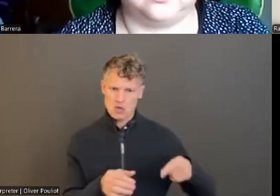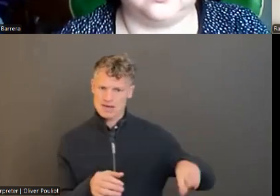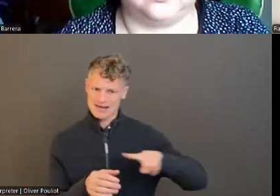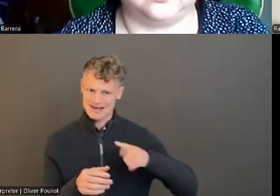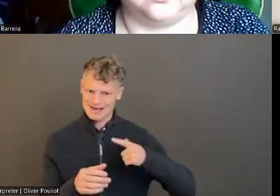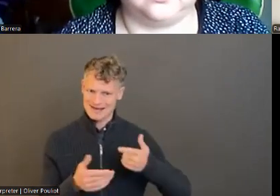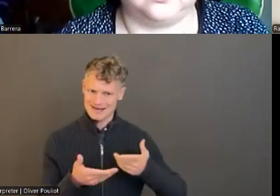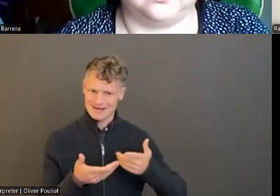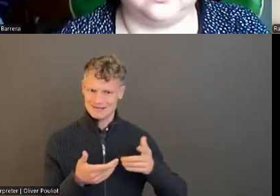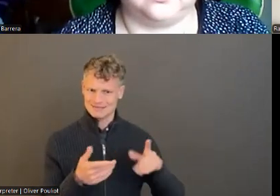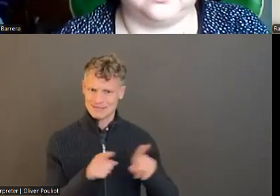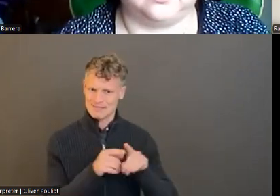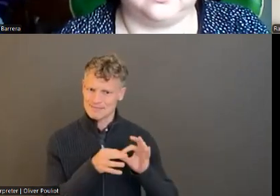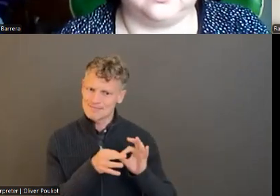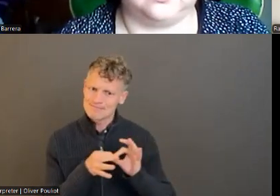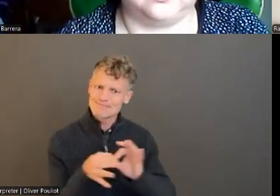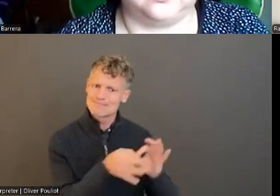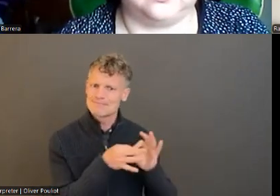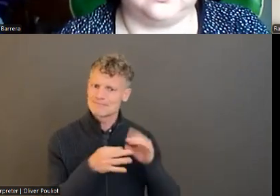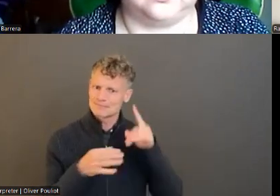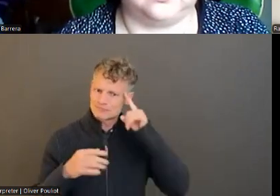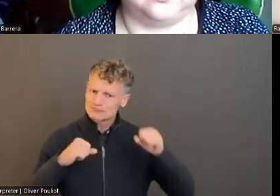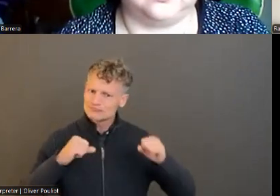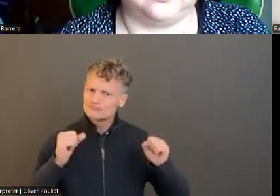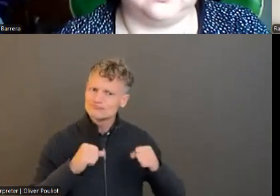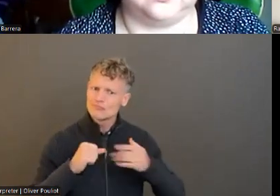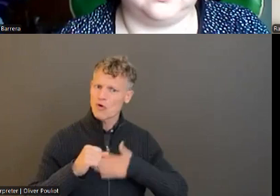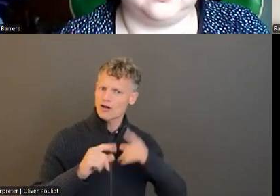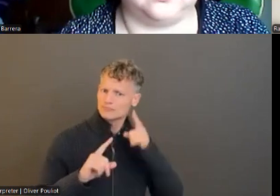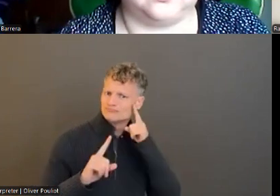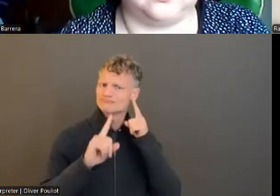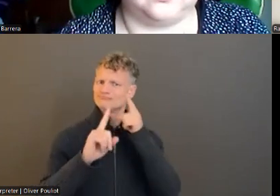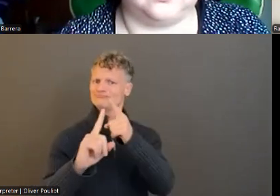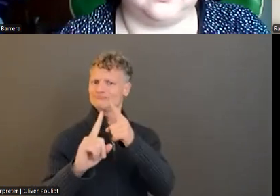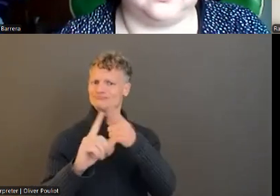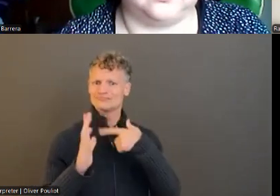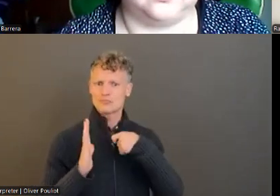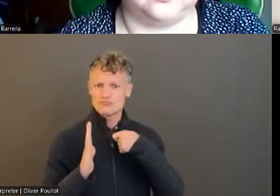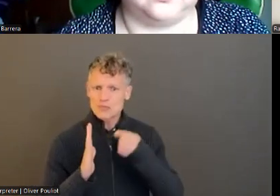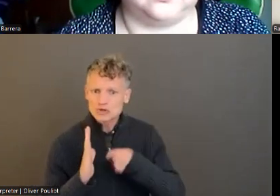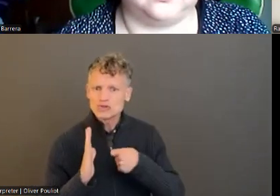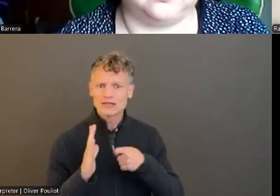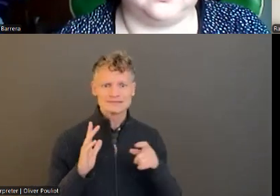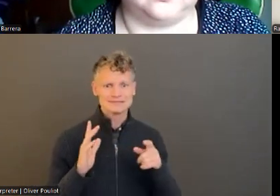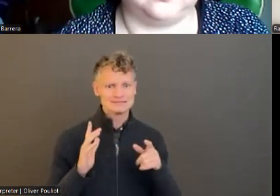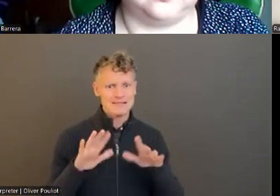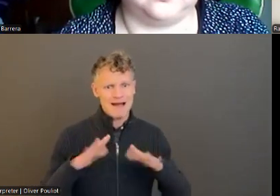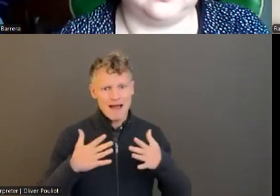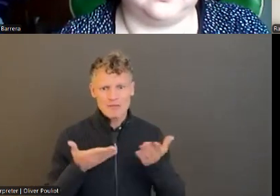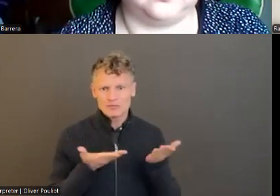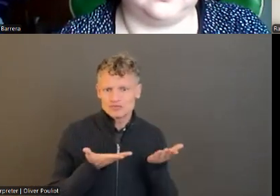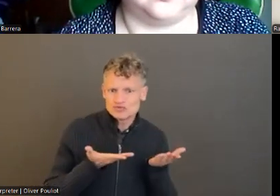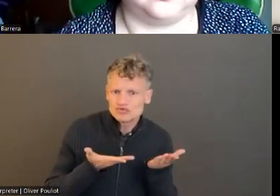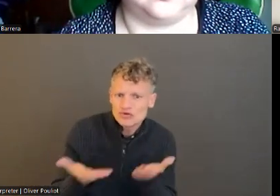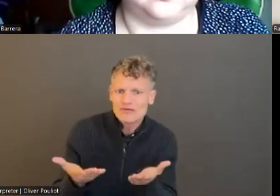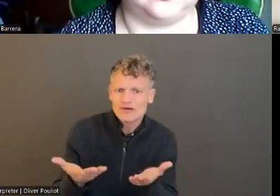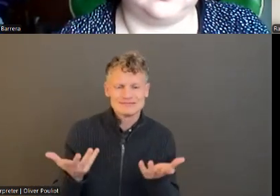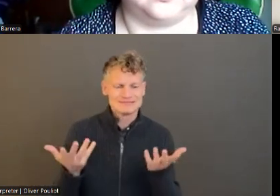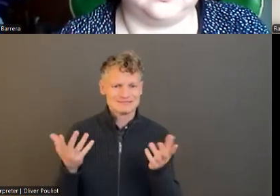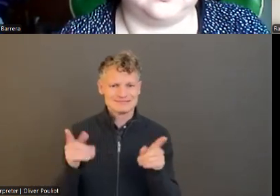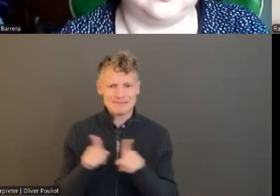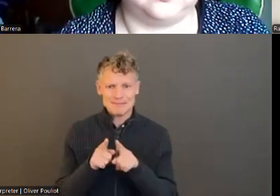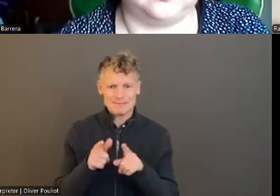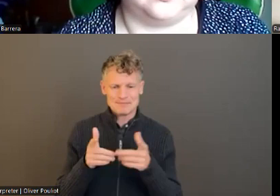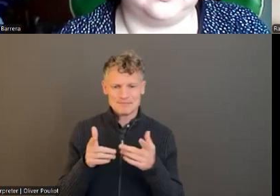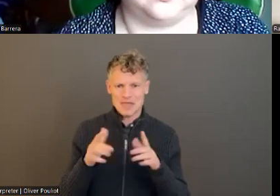diseños, la estructura de gobernanza de cada uno de los sectores, en términos incluso culturales de las distintas instituciones diferentes. Y por